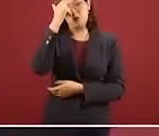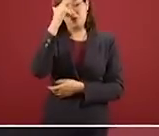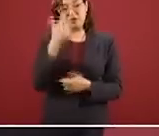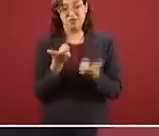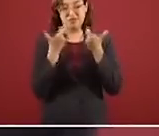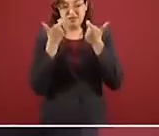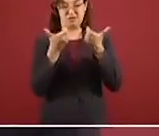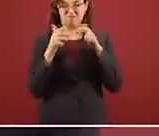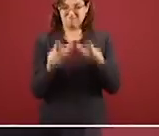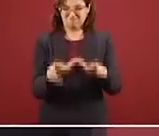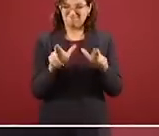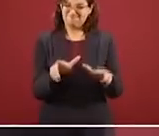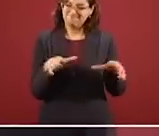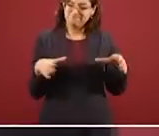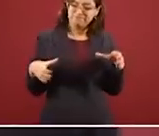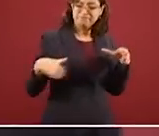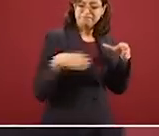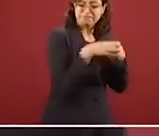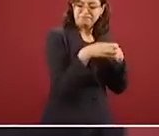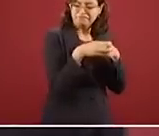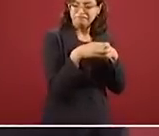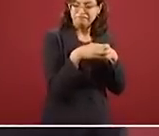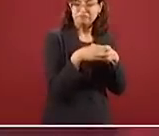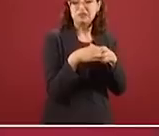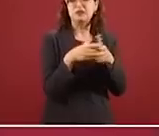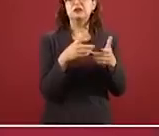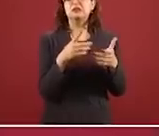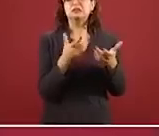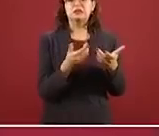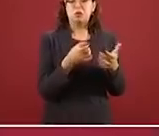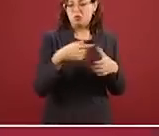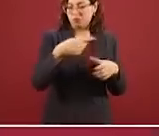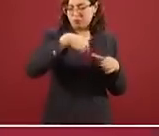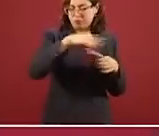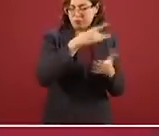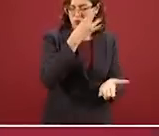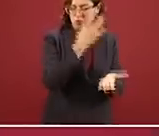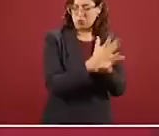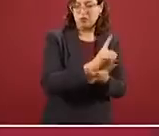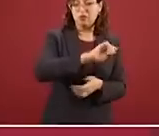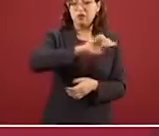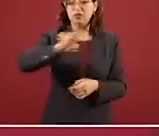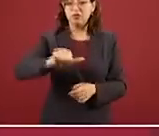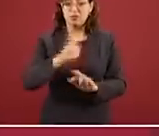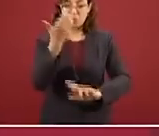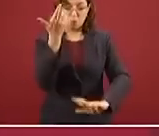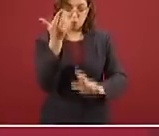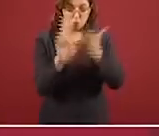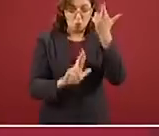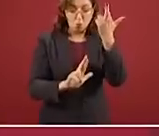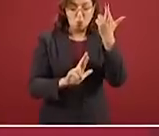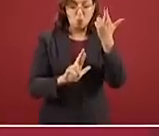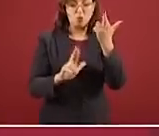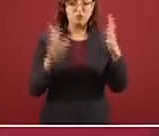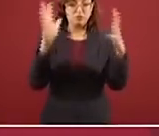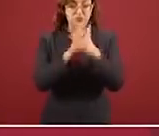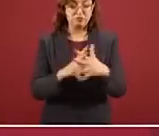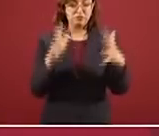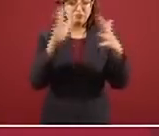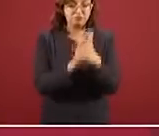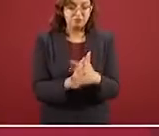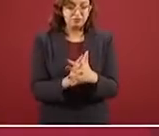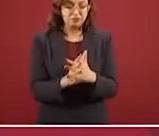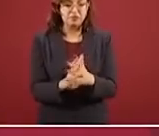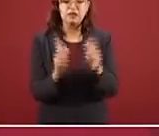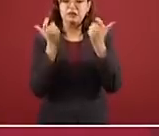luego con la revolución pues hay una